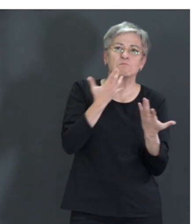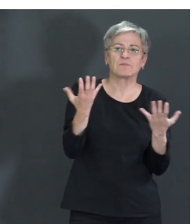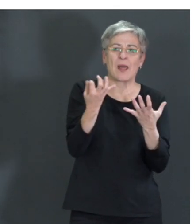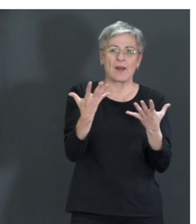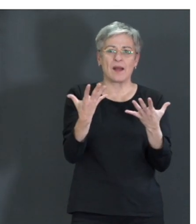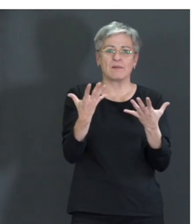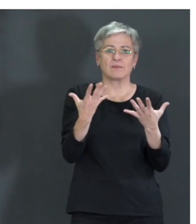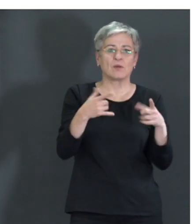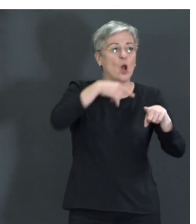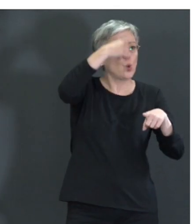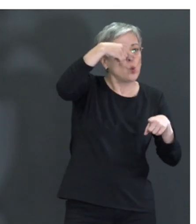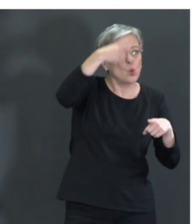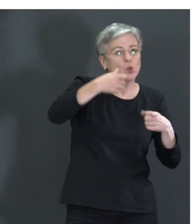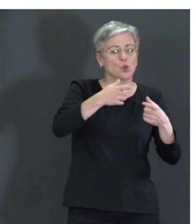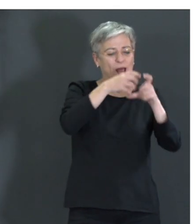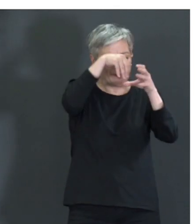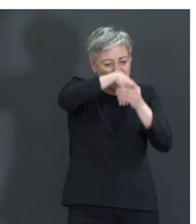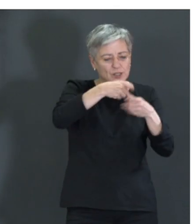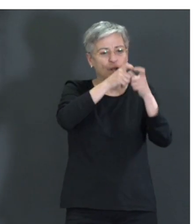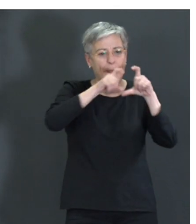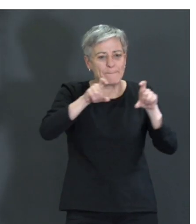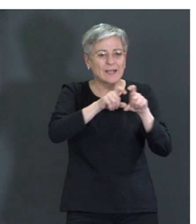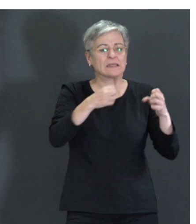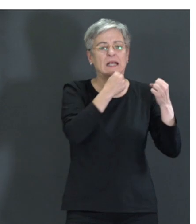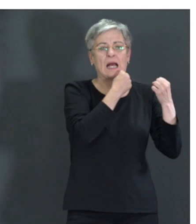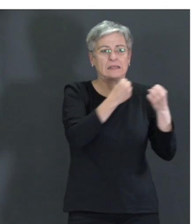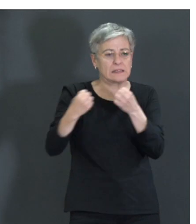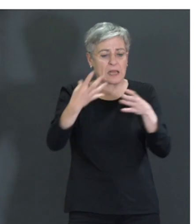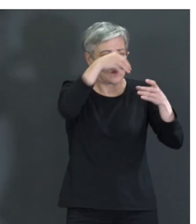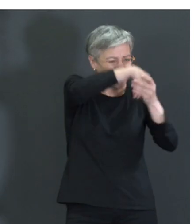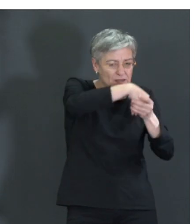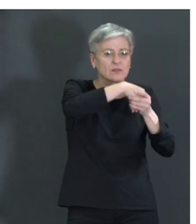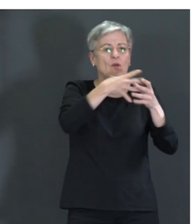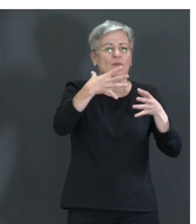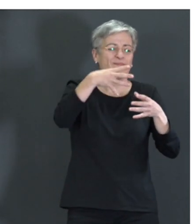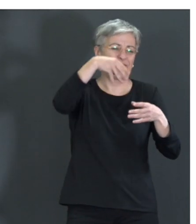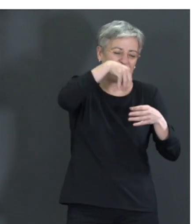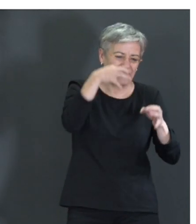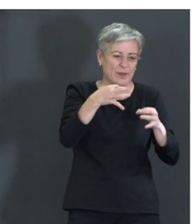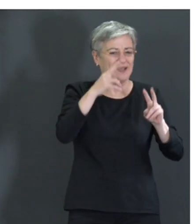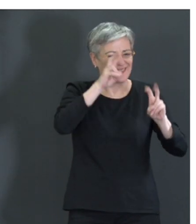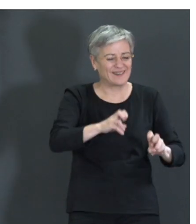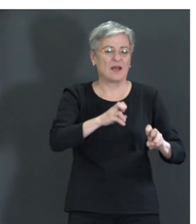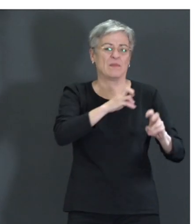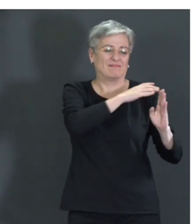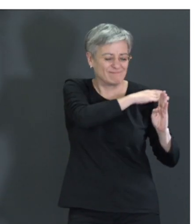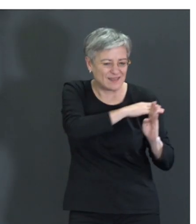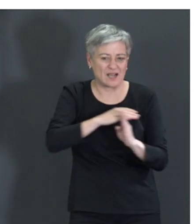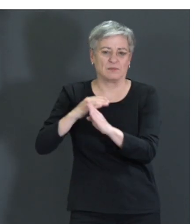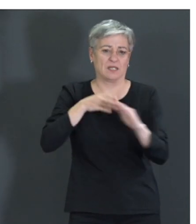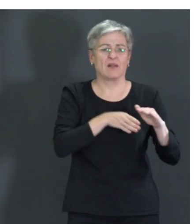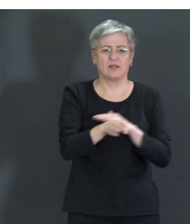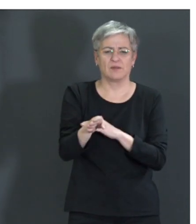incorporarse a toda la cultura de la empresa o de la entidad en la que estemos trabajando, ¿no? ¿Tú crees